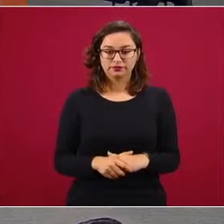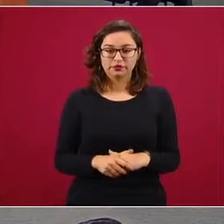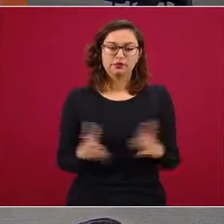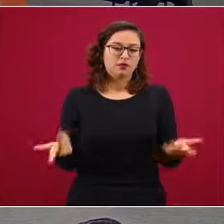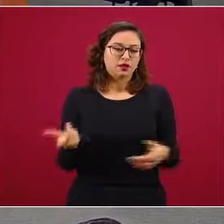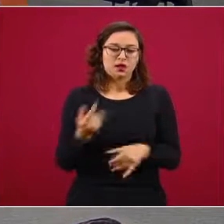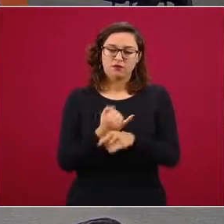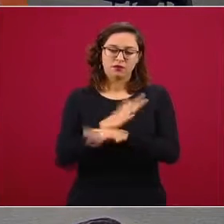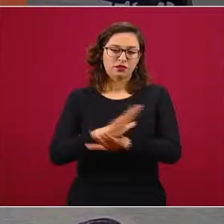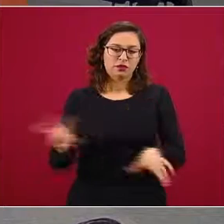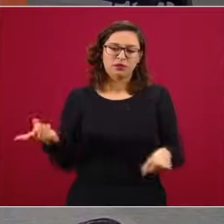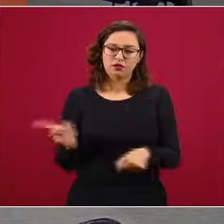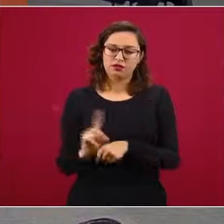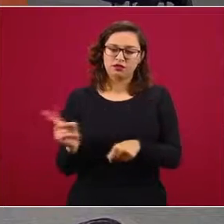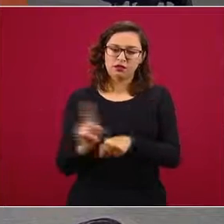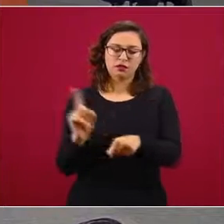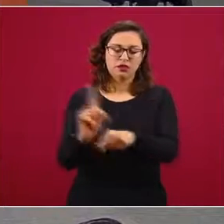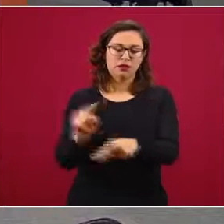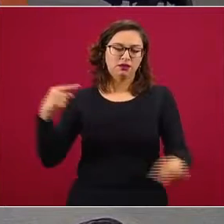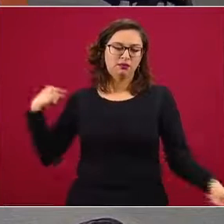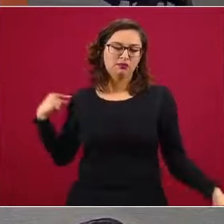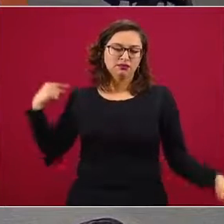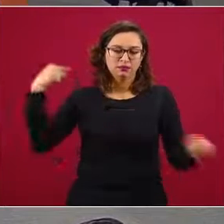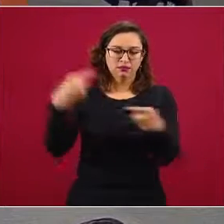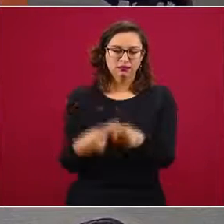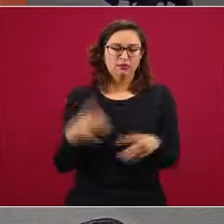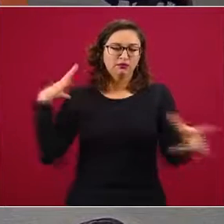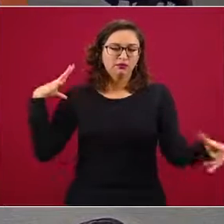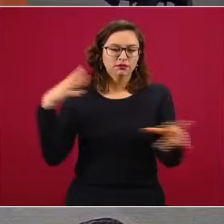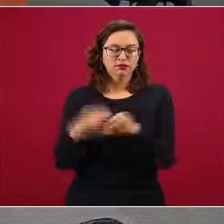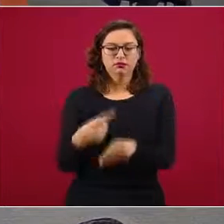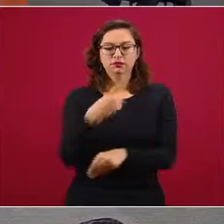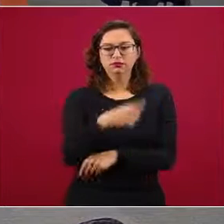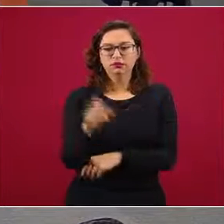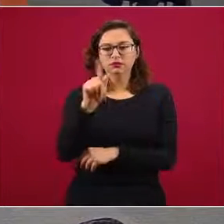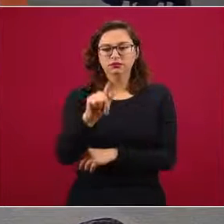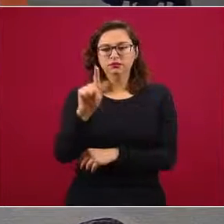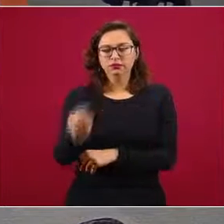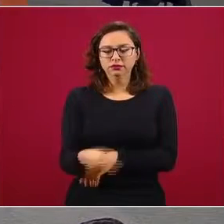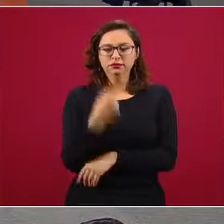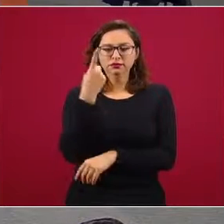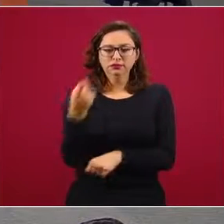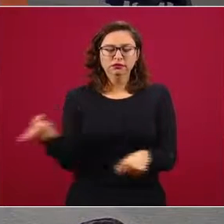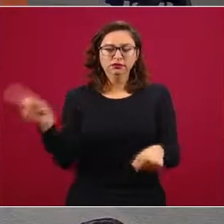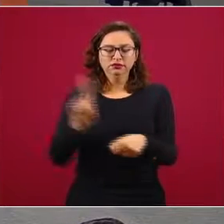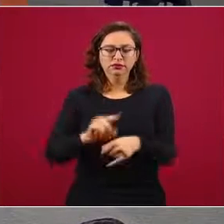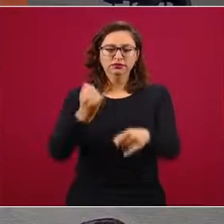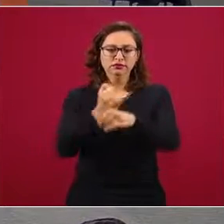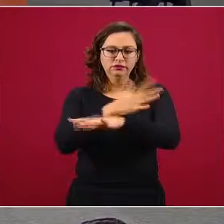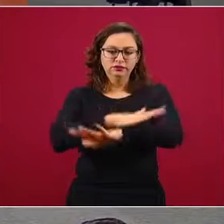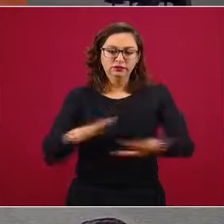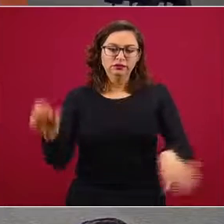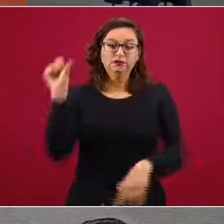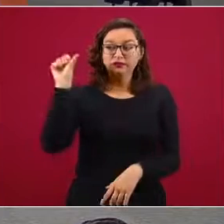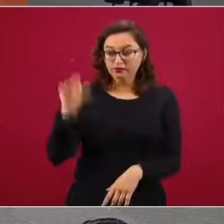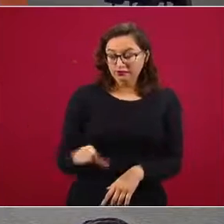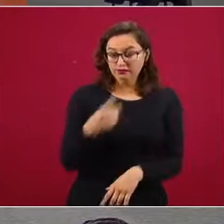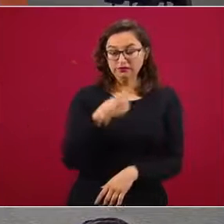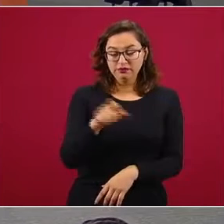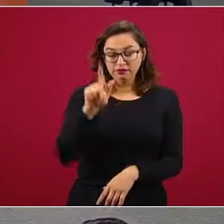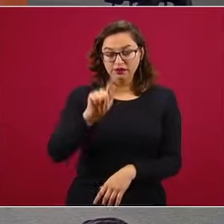saben, diariamente desde hace 171 días, hoy será la 172, pero también lo presentaremos.